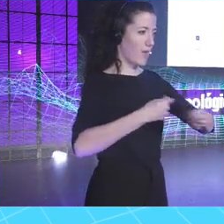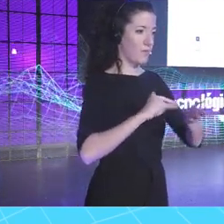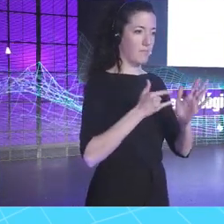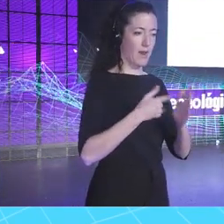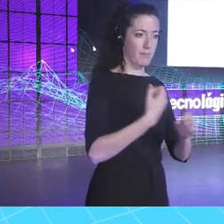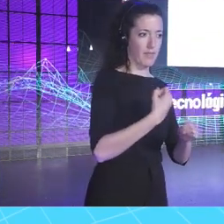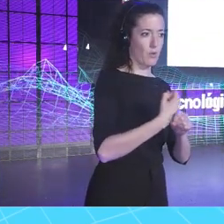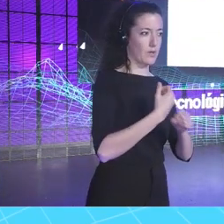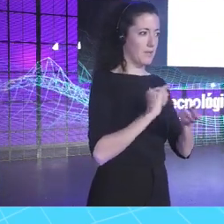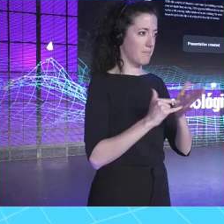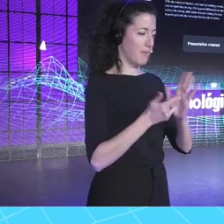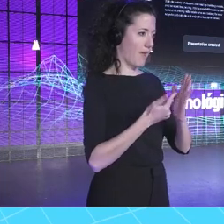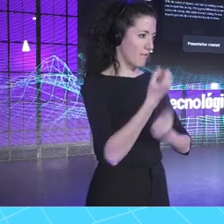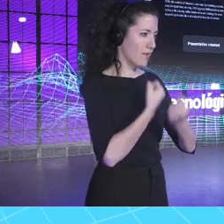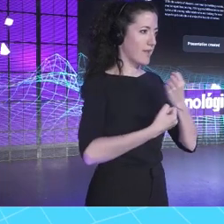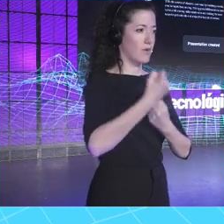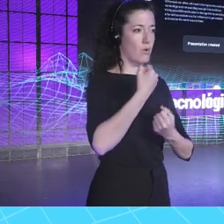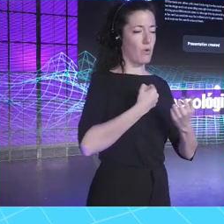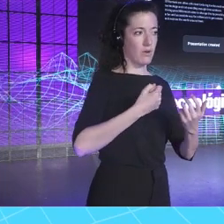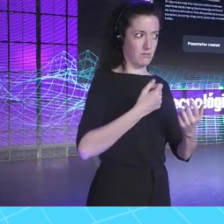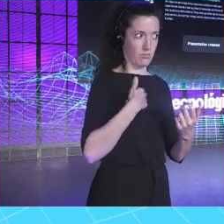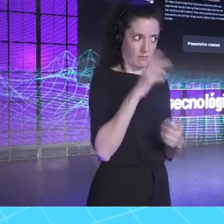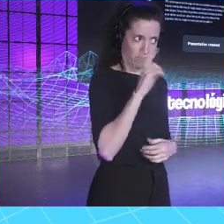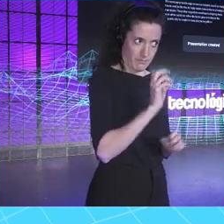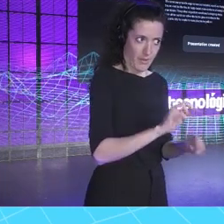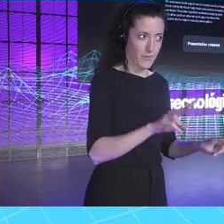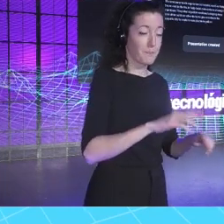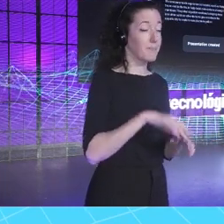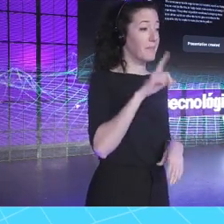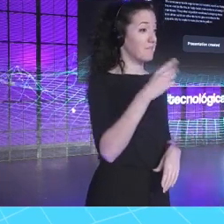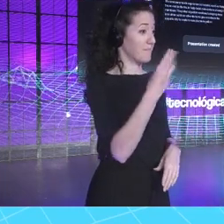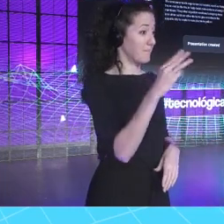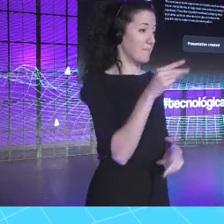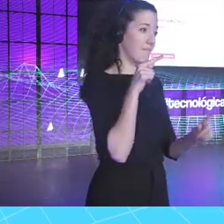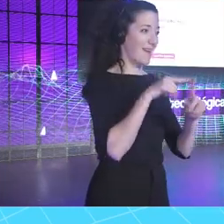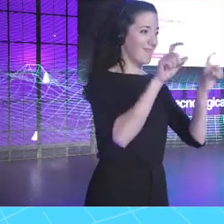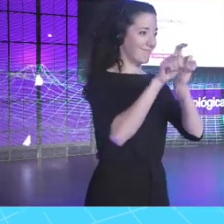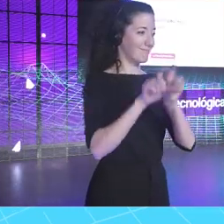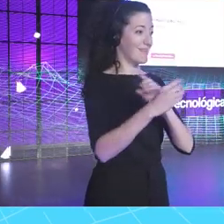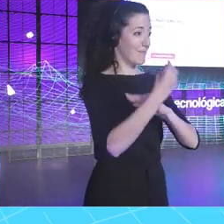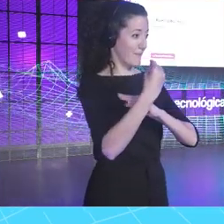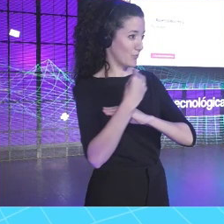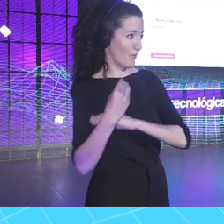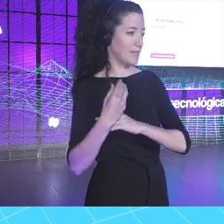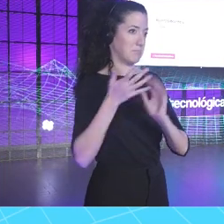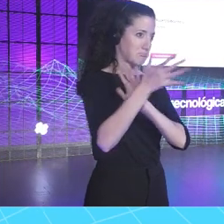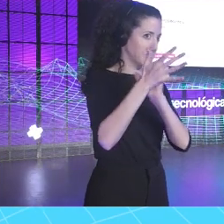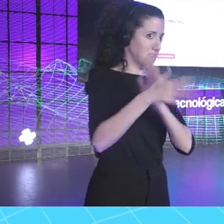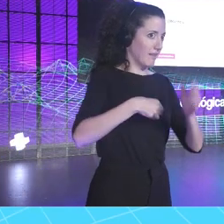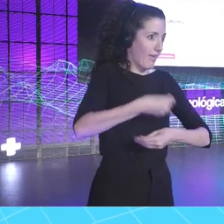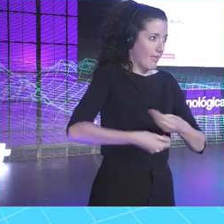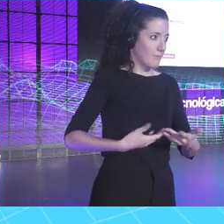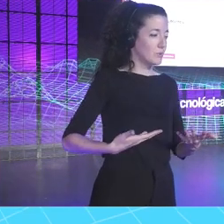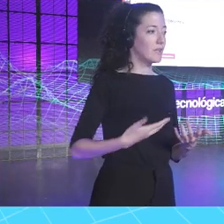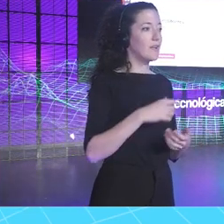conclusiones he visto planes peores un Power Point para inversores para explicar lo que hacemos una página web publicada y que está recogiendo